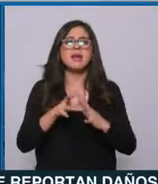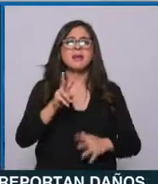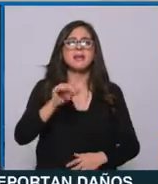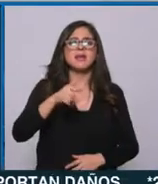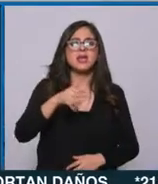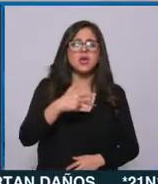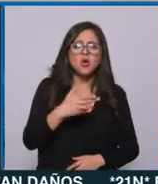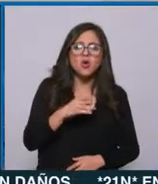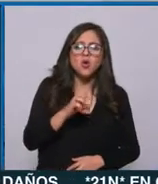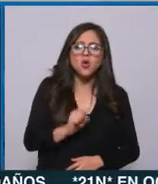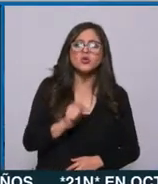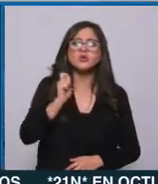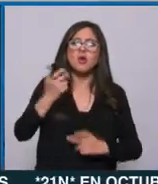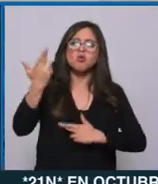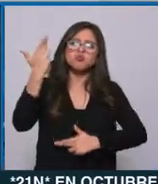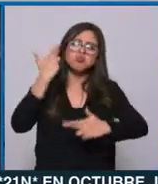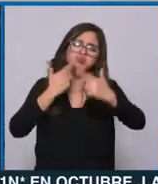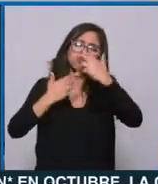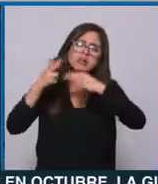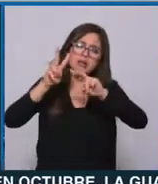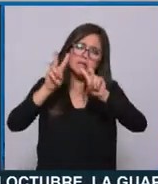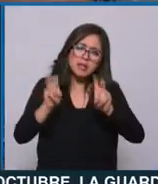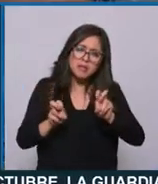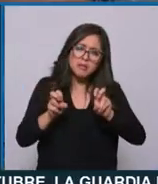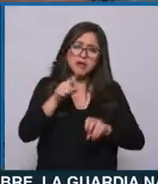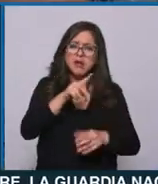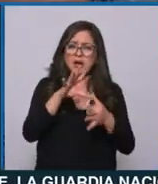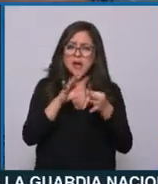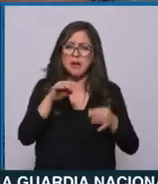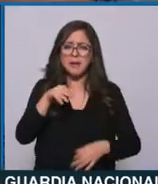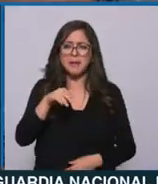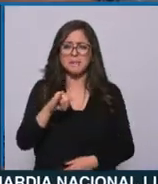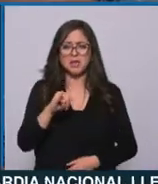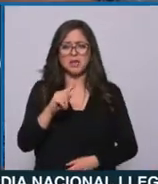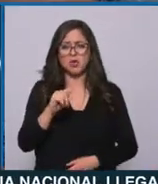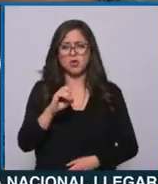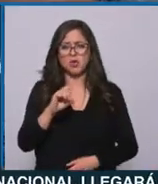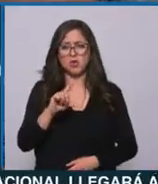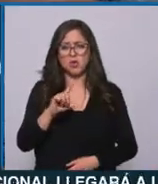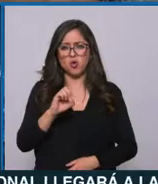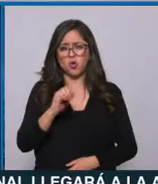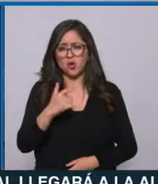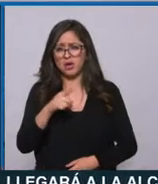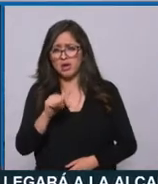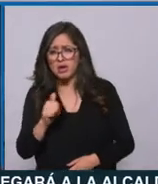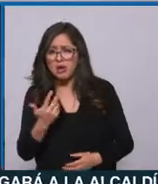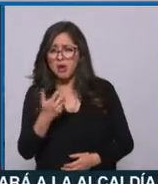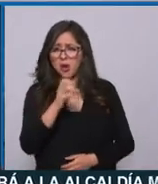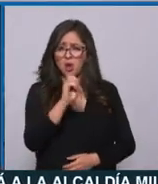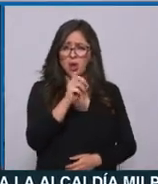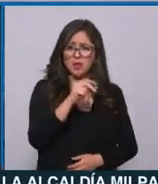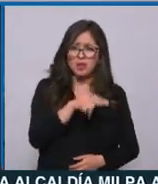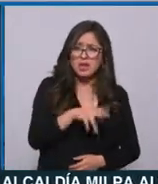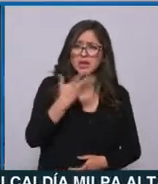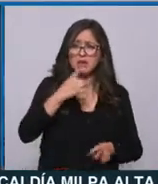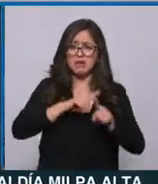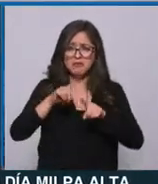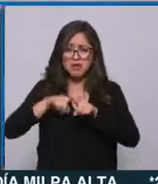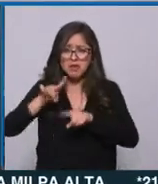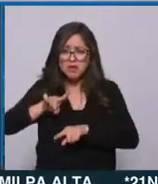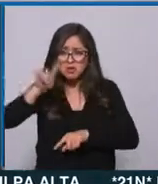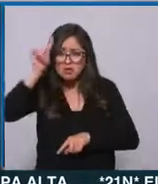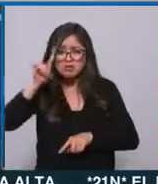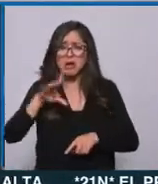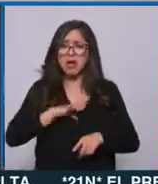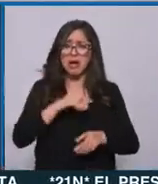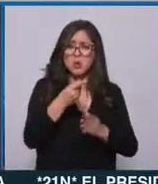esta remembranza, van a hablar sobre mitología escandinava, sobre Odín, sobre los dioses, hay cursos, hay talleres.